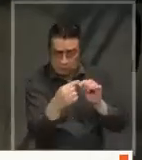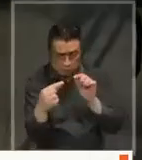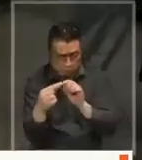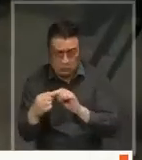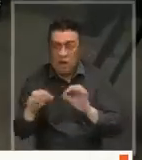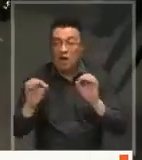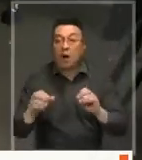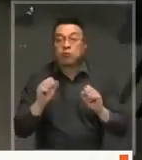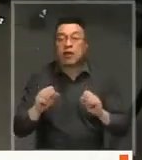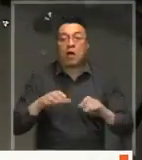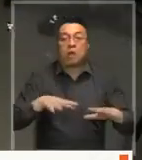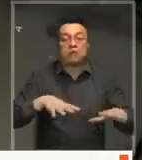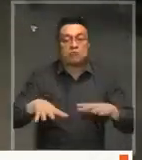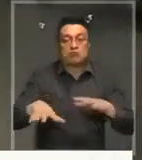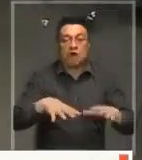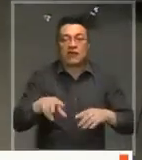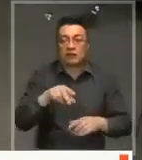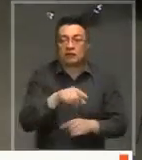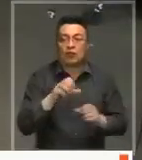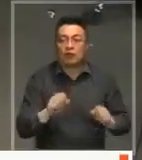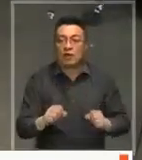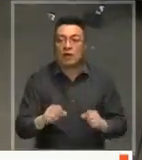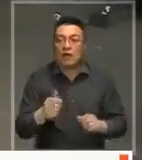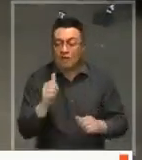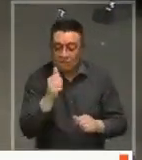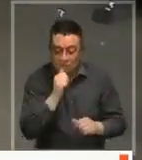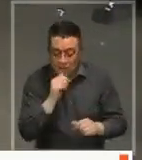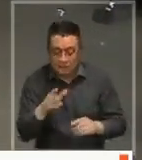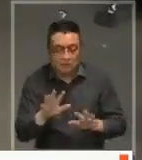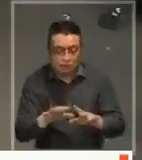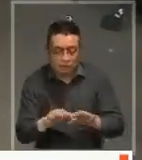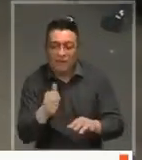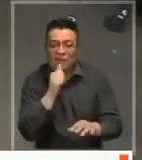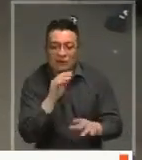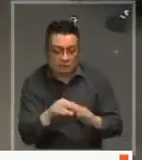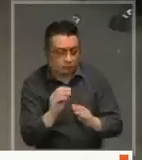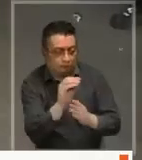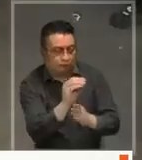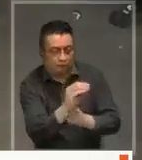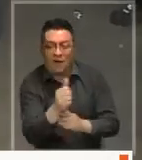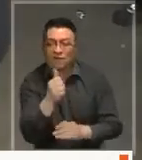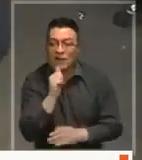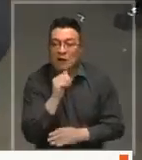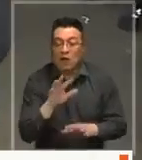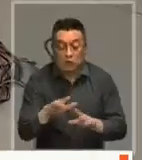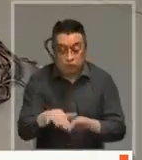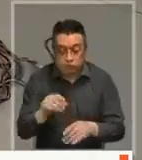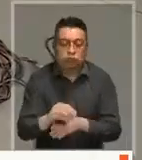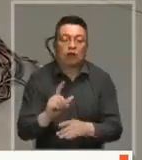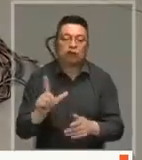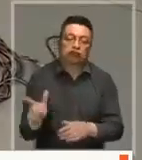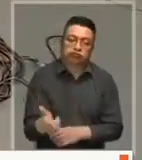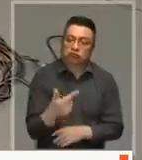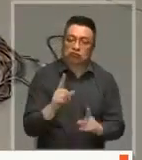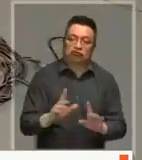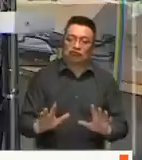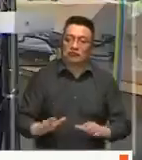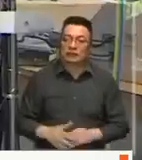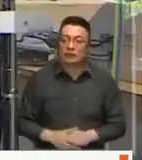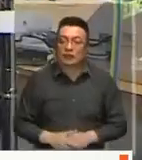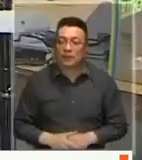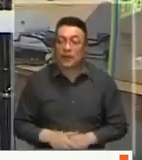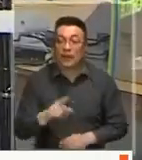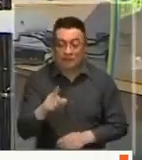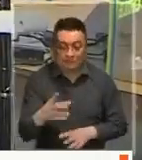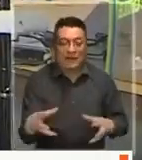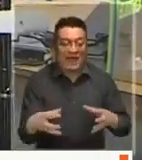eso pude mover el servo del hombro. No está conectado ahora porque no lo programé. Y si lo programo ahora me voy a demorar mucho. Cristóbal es